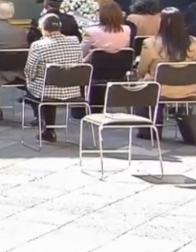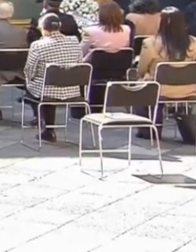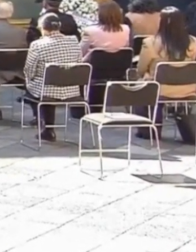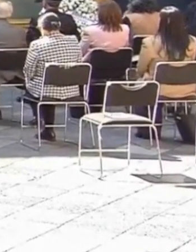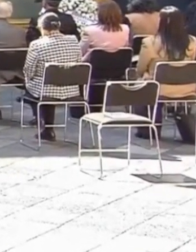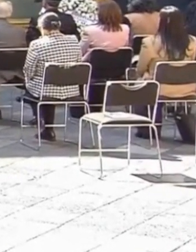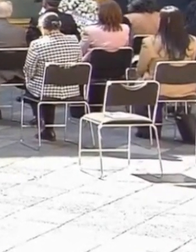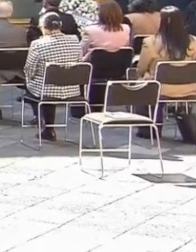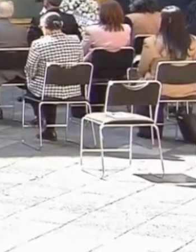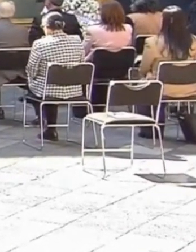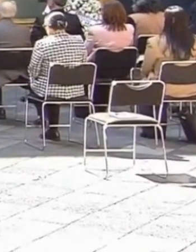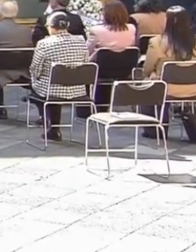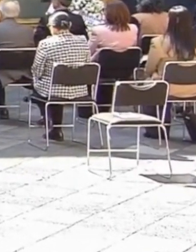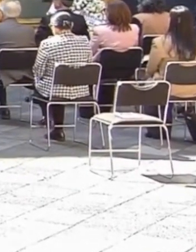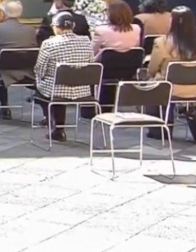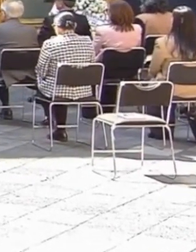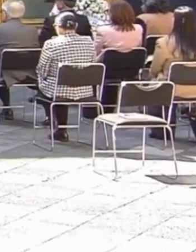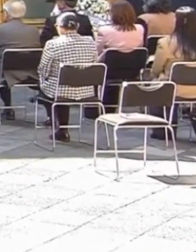Abreu